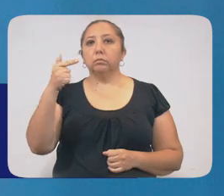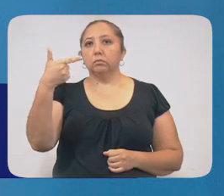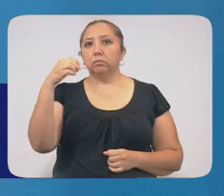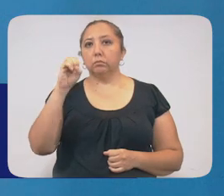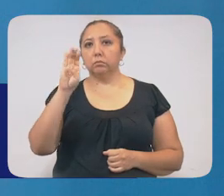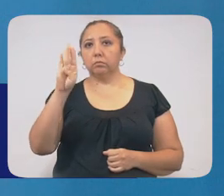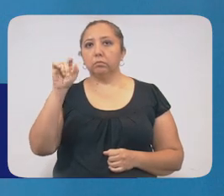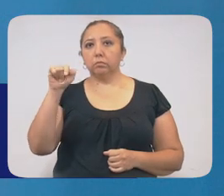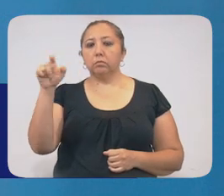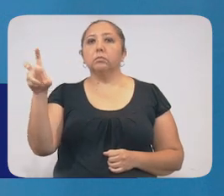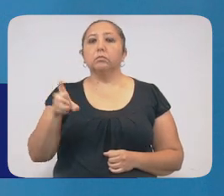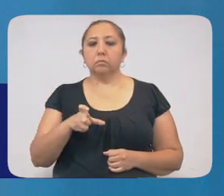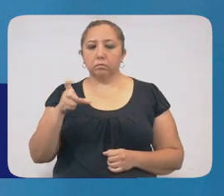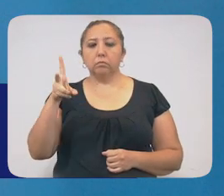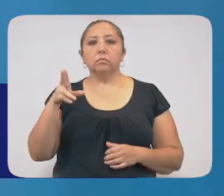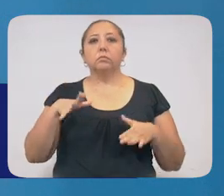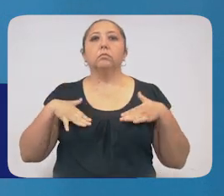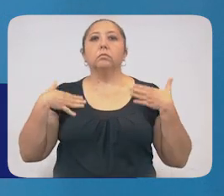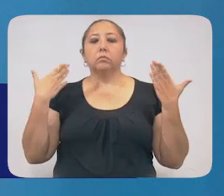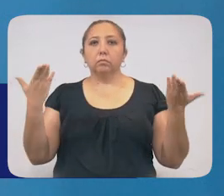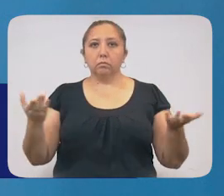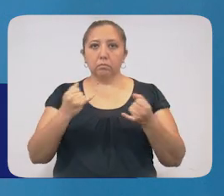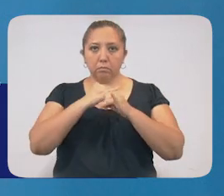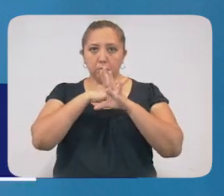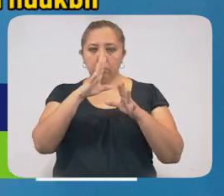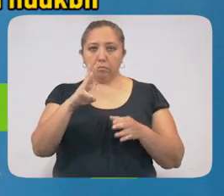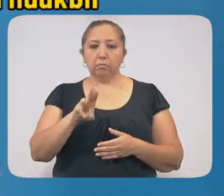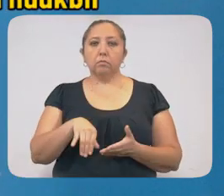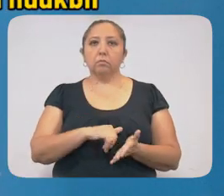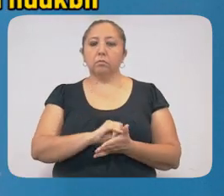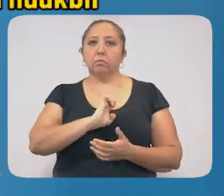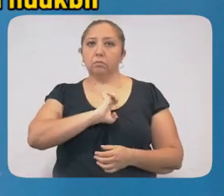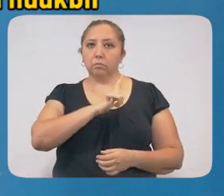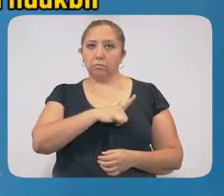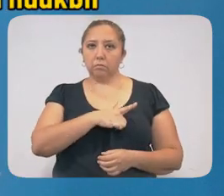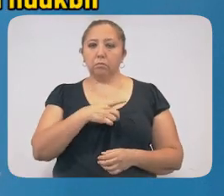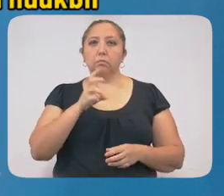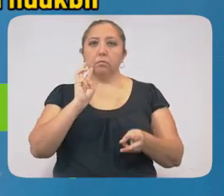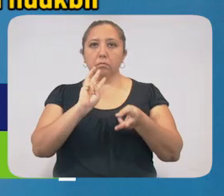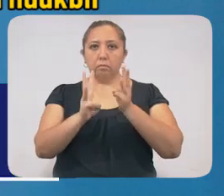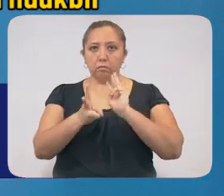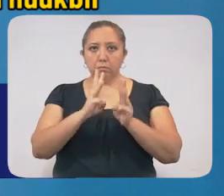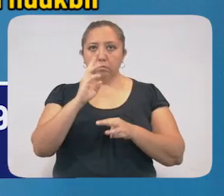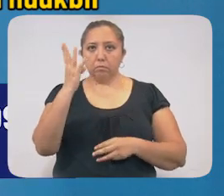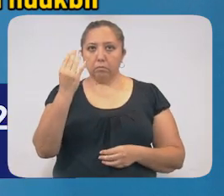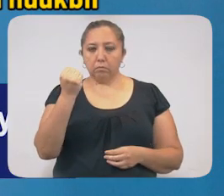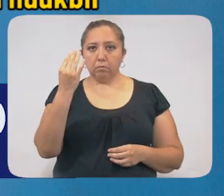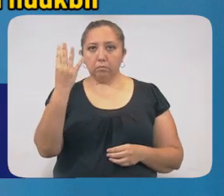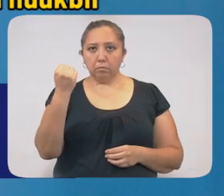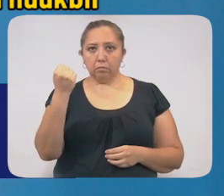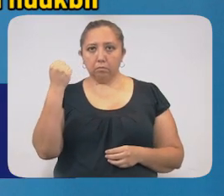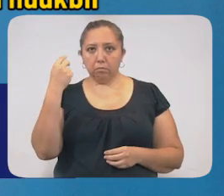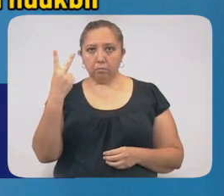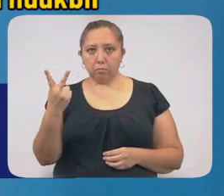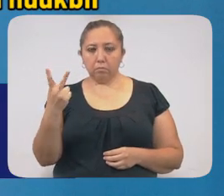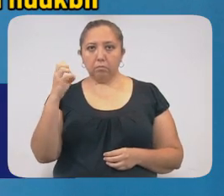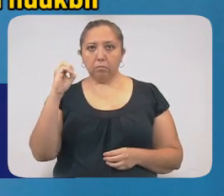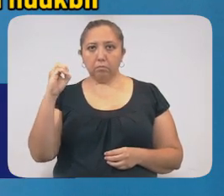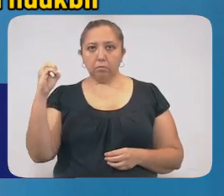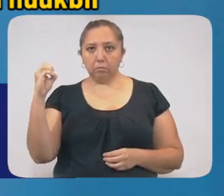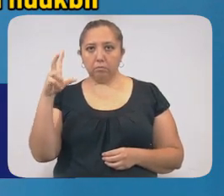coronavirus.yucatan.gov.mx también se ofrece información en maya y en español. El chat de WhatsApp en el número